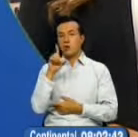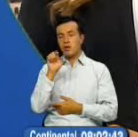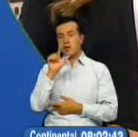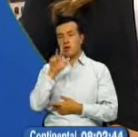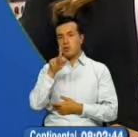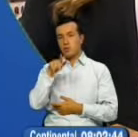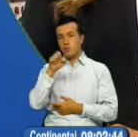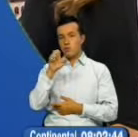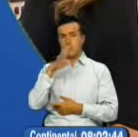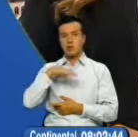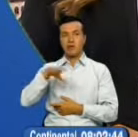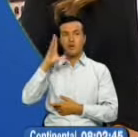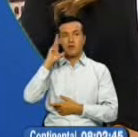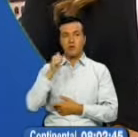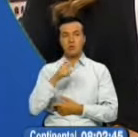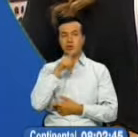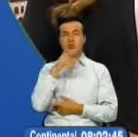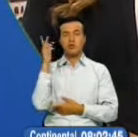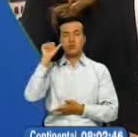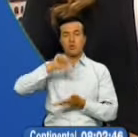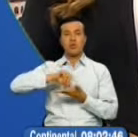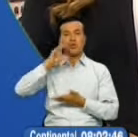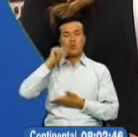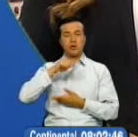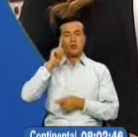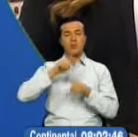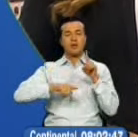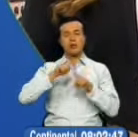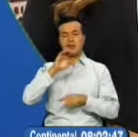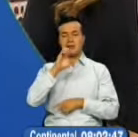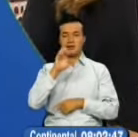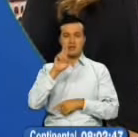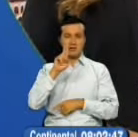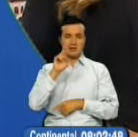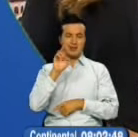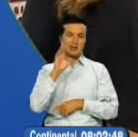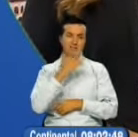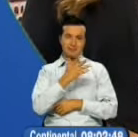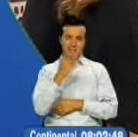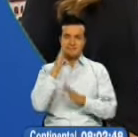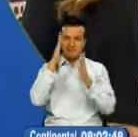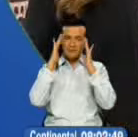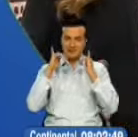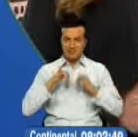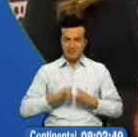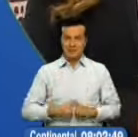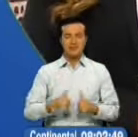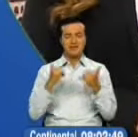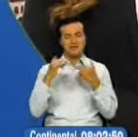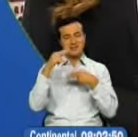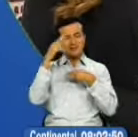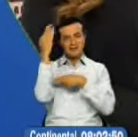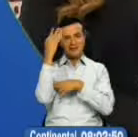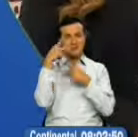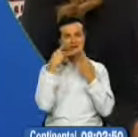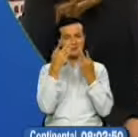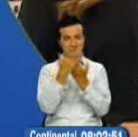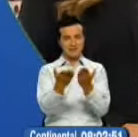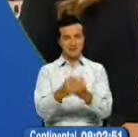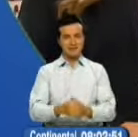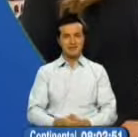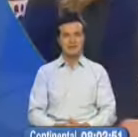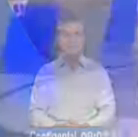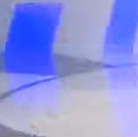Ayoví. Por supuesto, en el Austro Ecuatoriano y en la ciudad de Cuenca, nuestro compañero César Tacuri Ventimilla. Quédese con nosotros. Esta es su televisión pública.